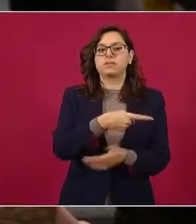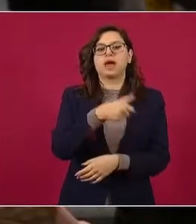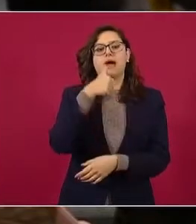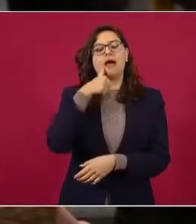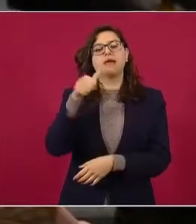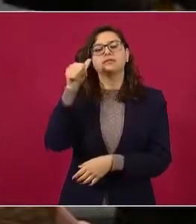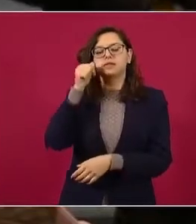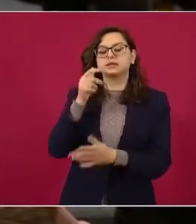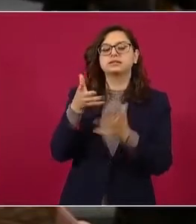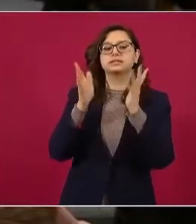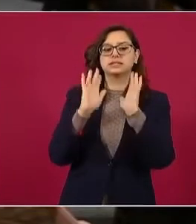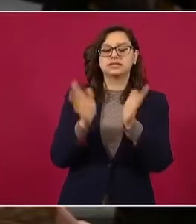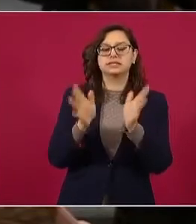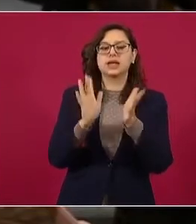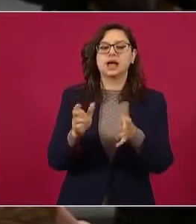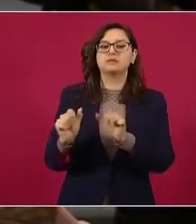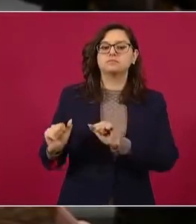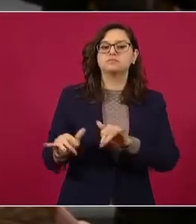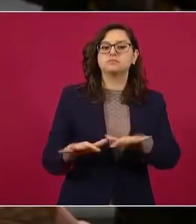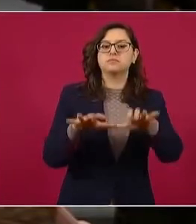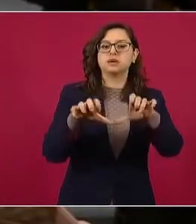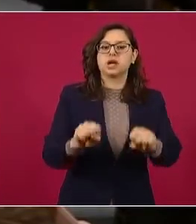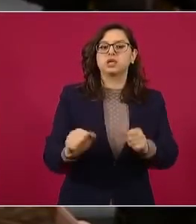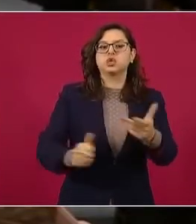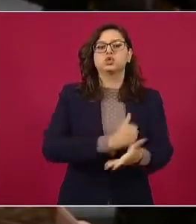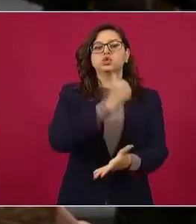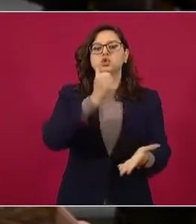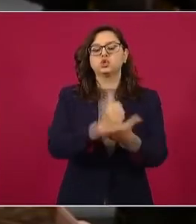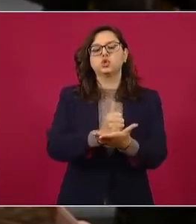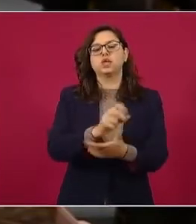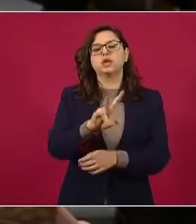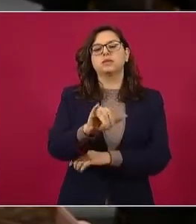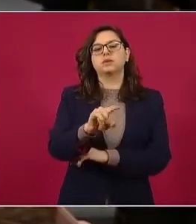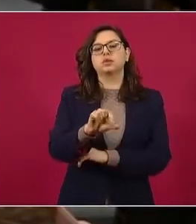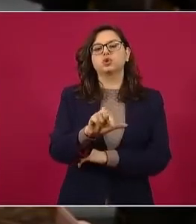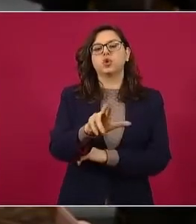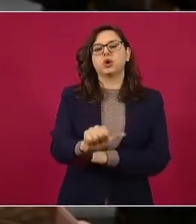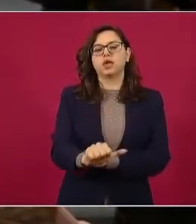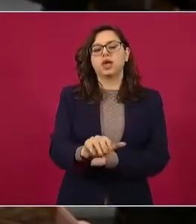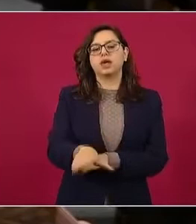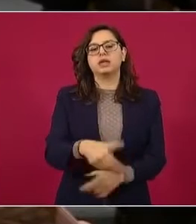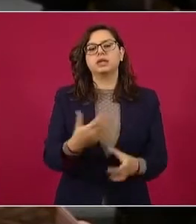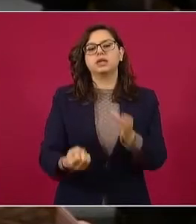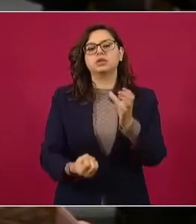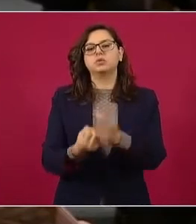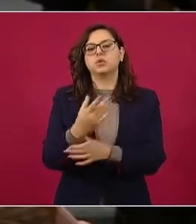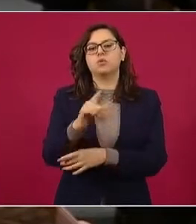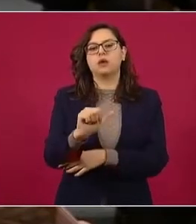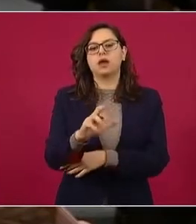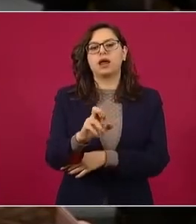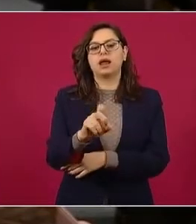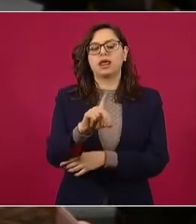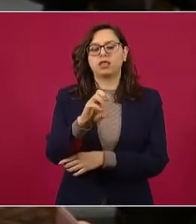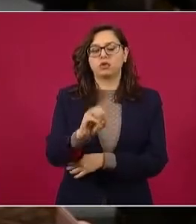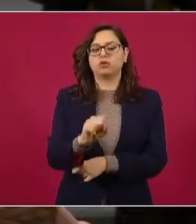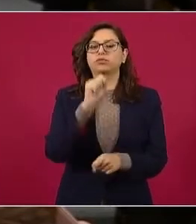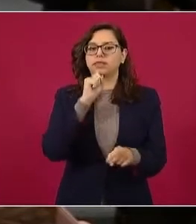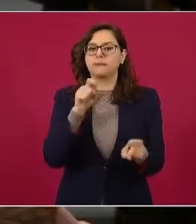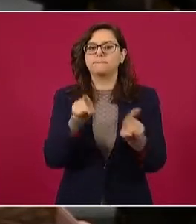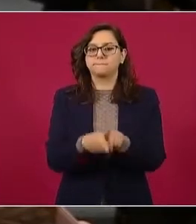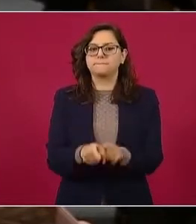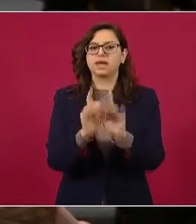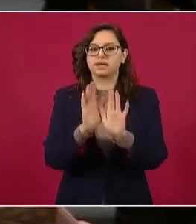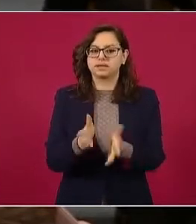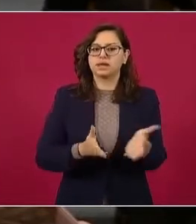de la seguridad en el caso de Ciudad Victoria y en el caso de Nuevo Laredo. Si nos puede comentar algo de eso. Y rapidísimamente, para dejar